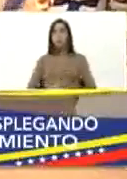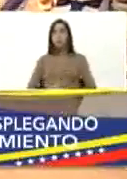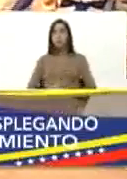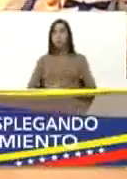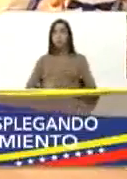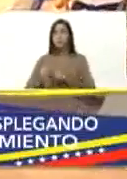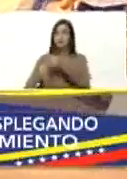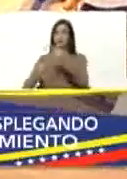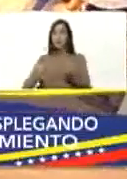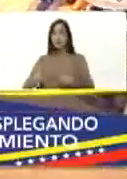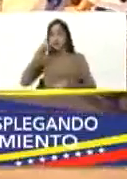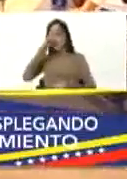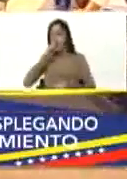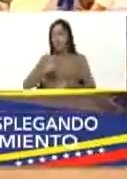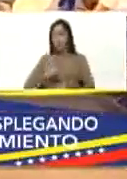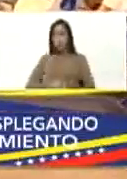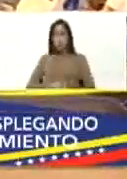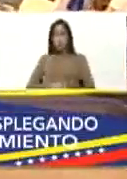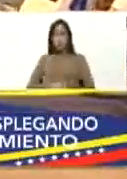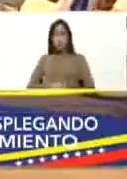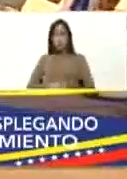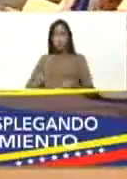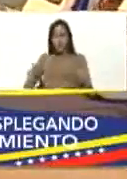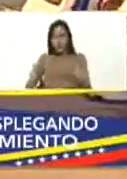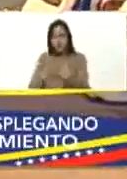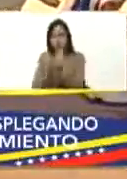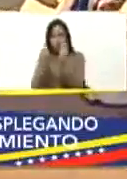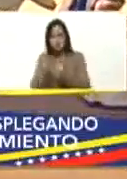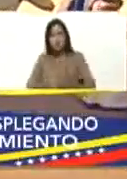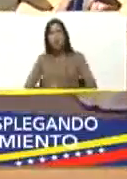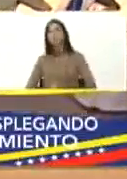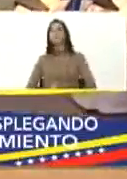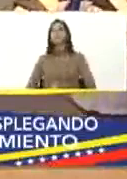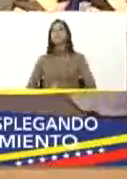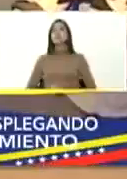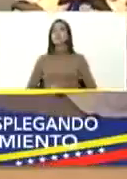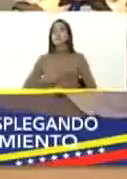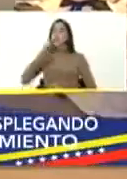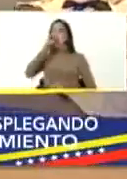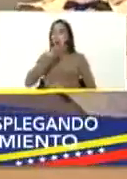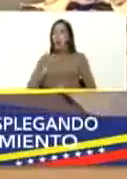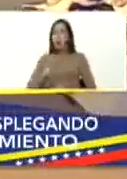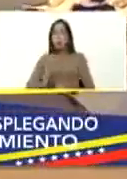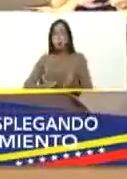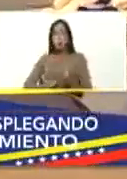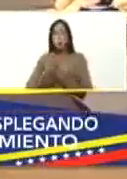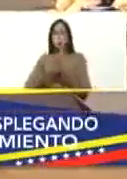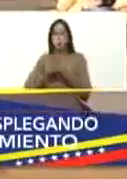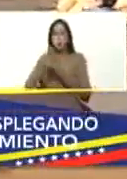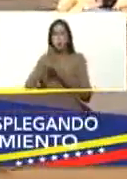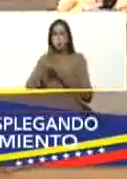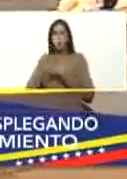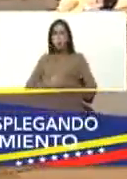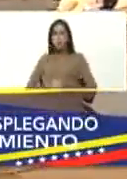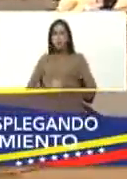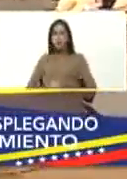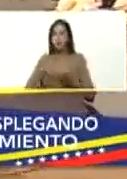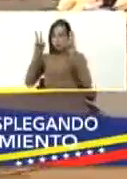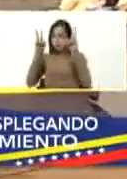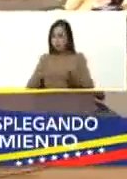tres años, abrazaditos, ligaditos, van a ser años de crecimiento, de